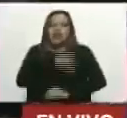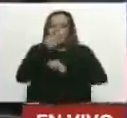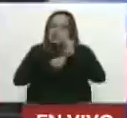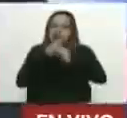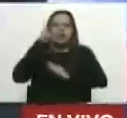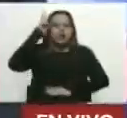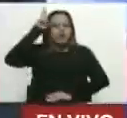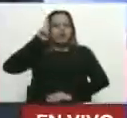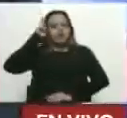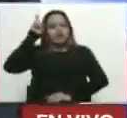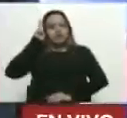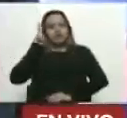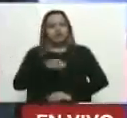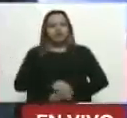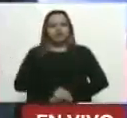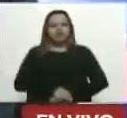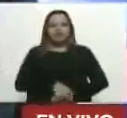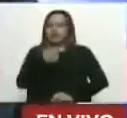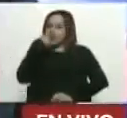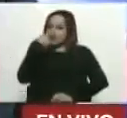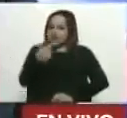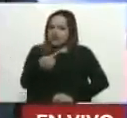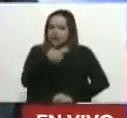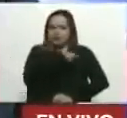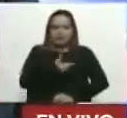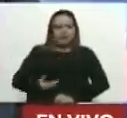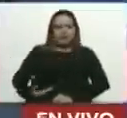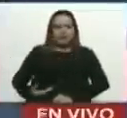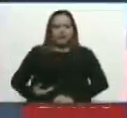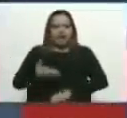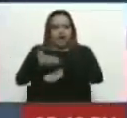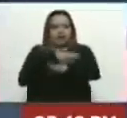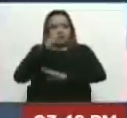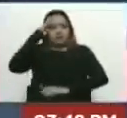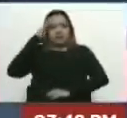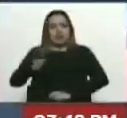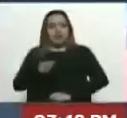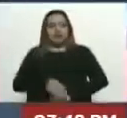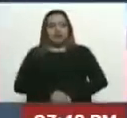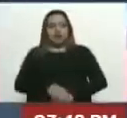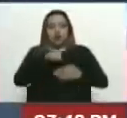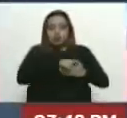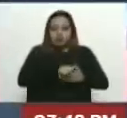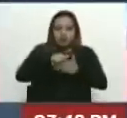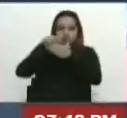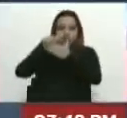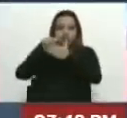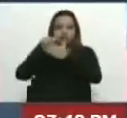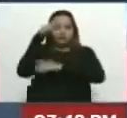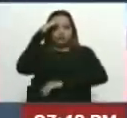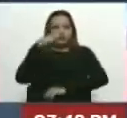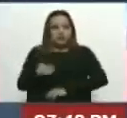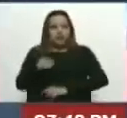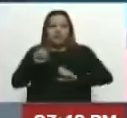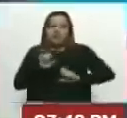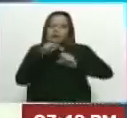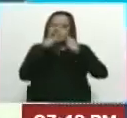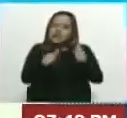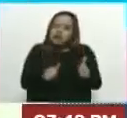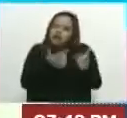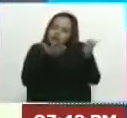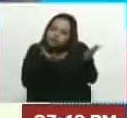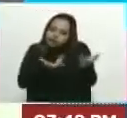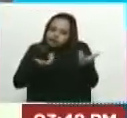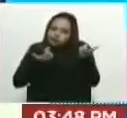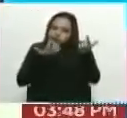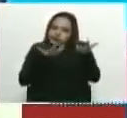reflexión. Y decía él, como militar, como comandante, empezaba a persuadirnos,